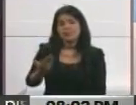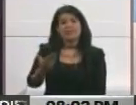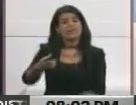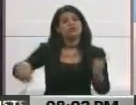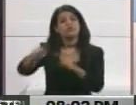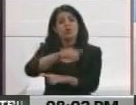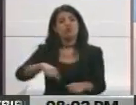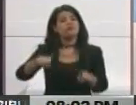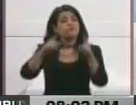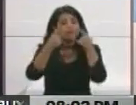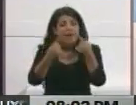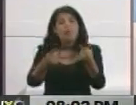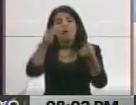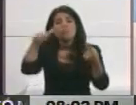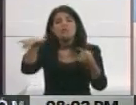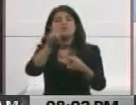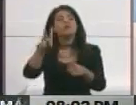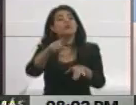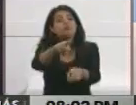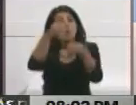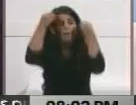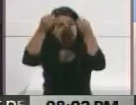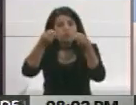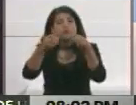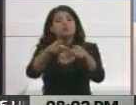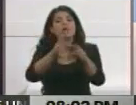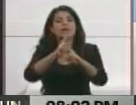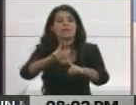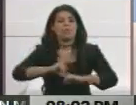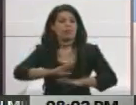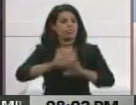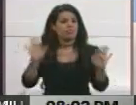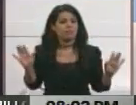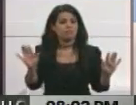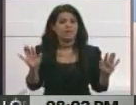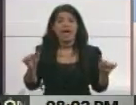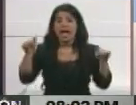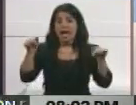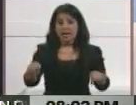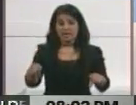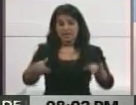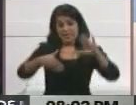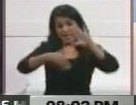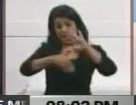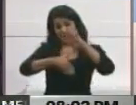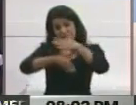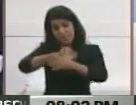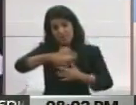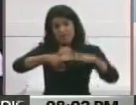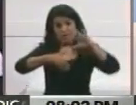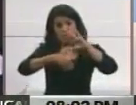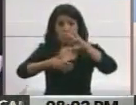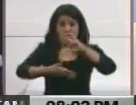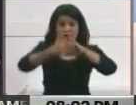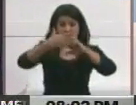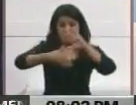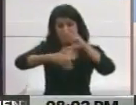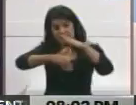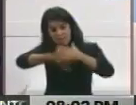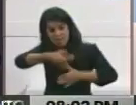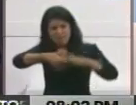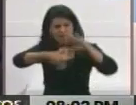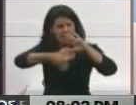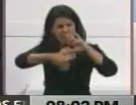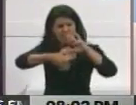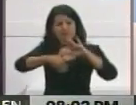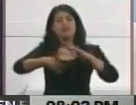siempre ha respondido las cumbres más altas de la historia de este continentes están bañadas con la sangre